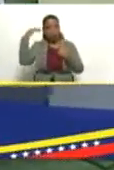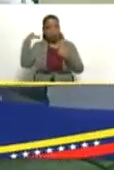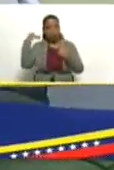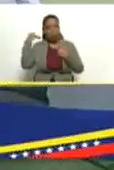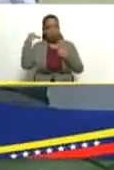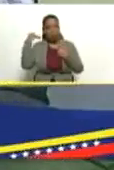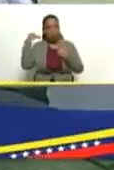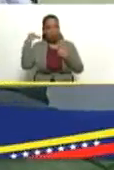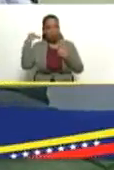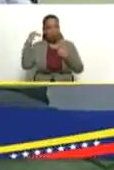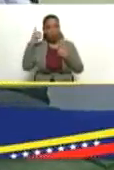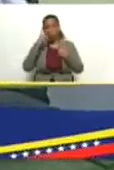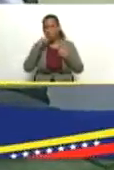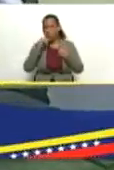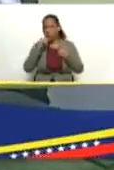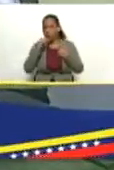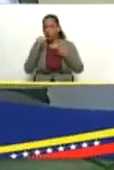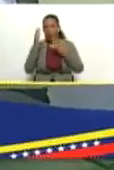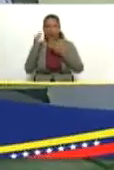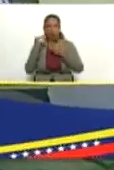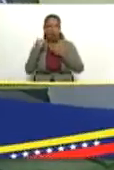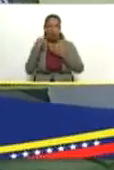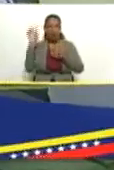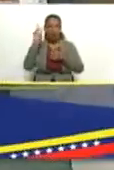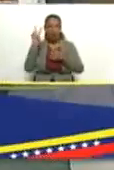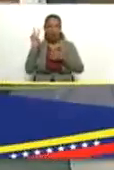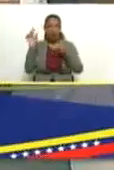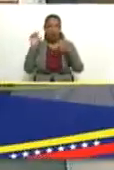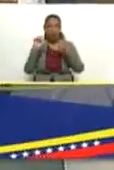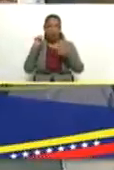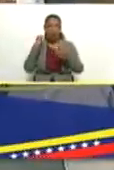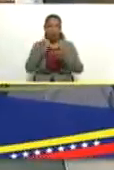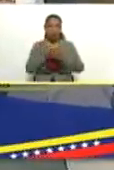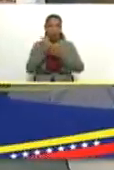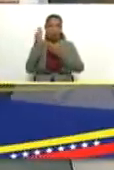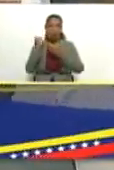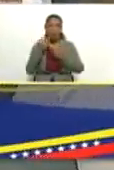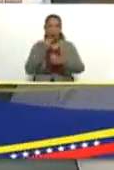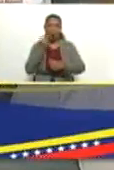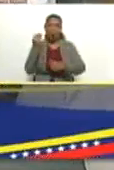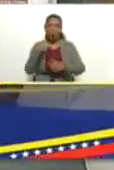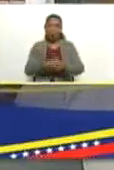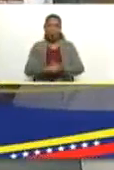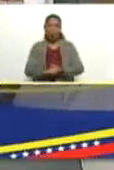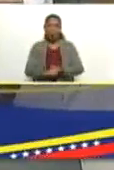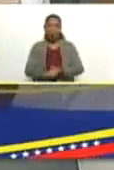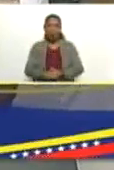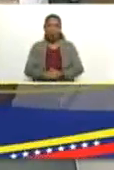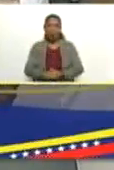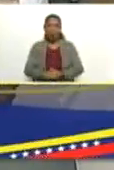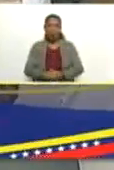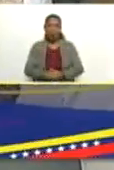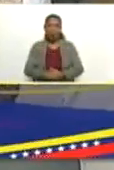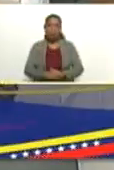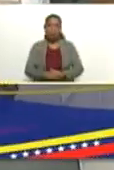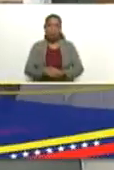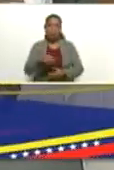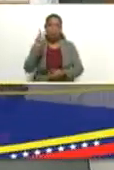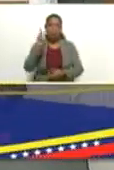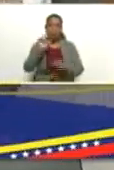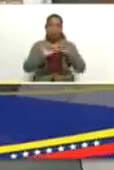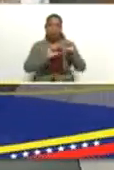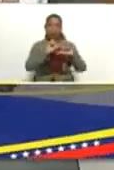no había esperanza en el país. Habían matado la esperanza de la juventud. Teníamos dos siglos de